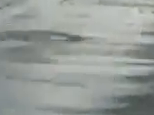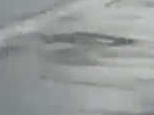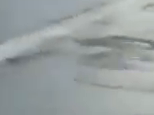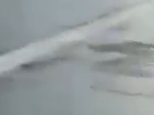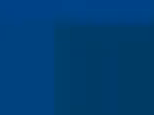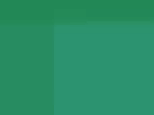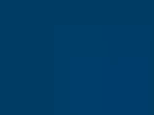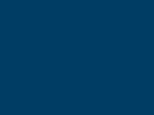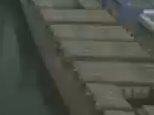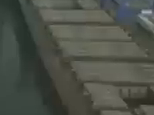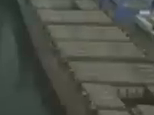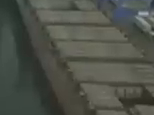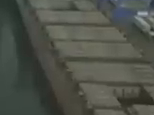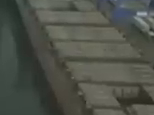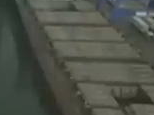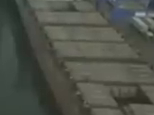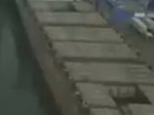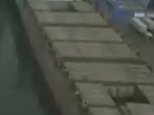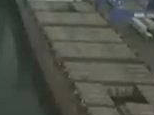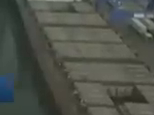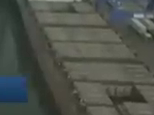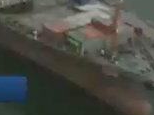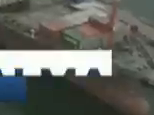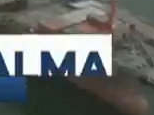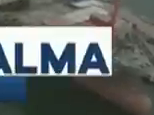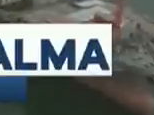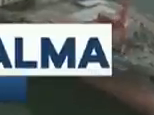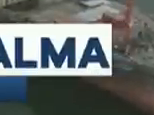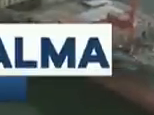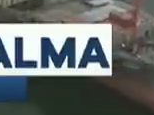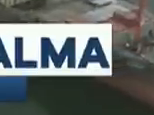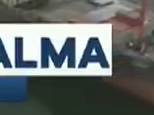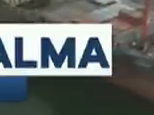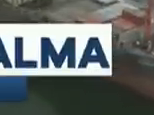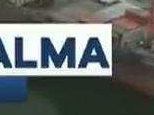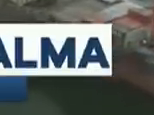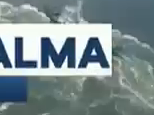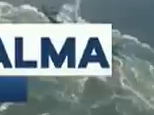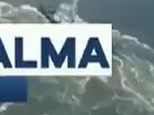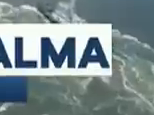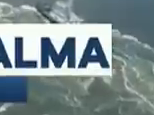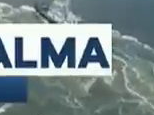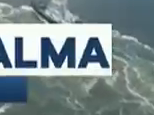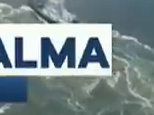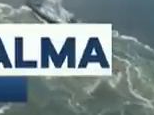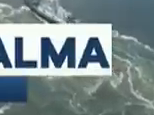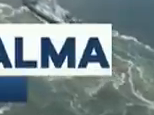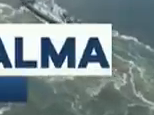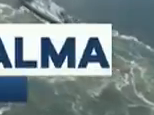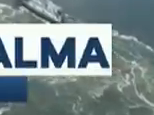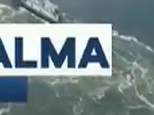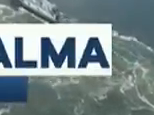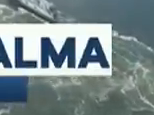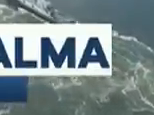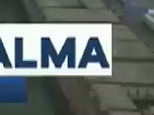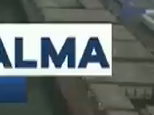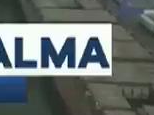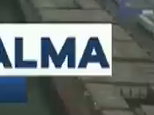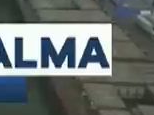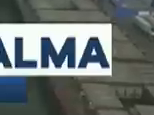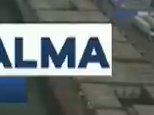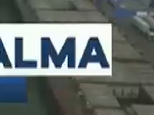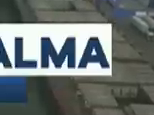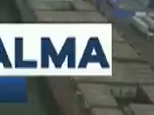compatriotas. Una embarcación china que llegó desde Perú se encuentra en el obligatorio y común paso denominado cuarentena.